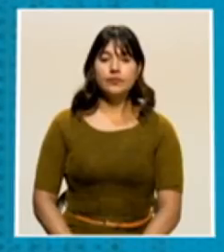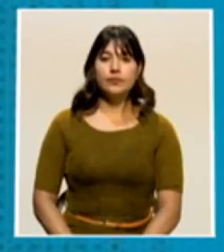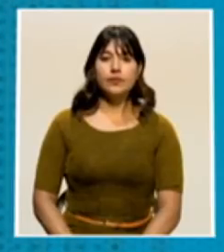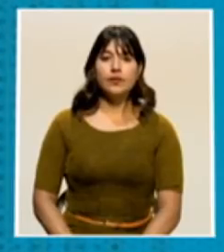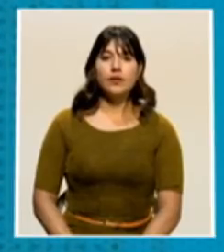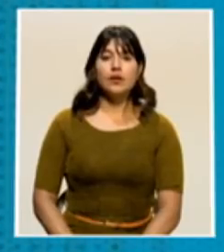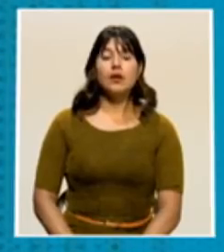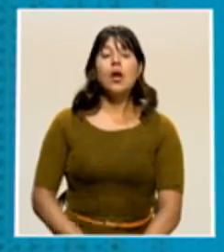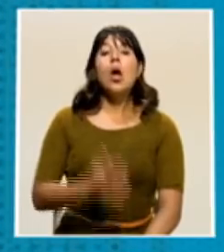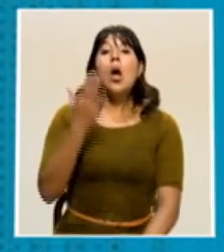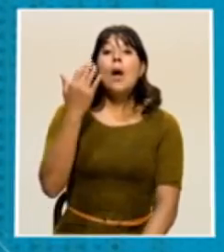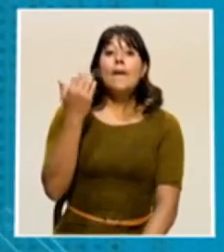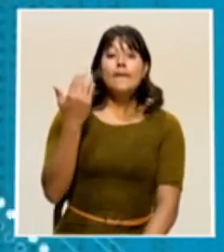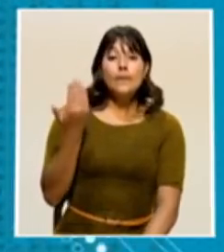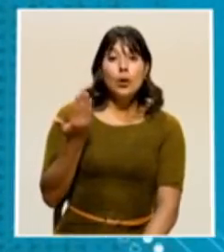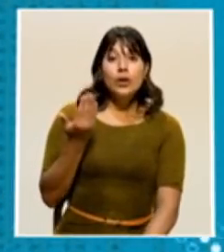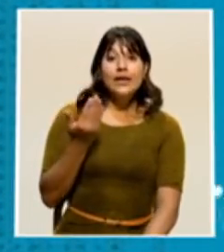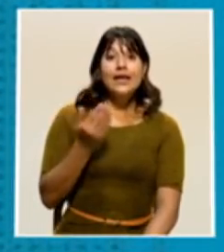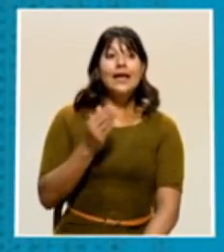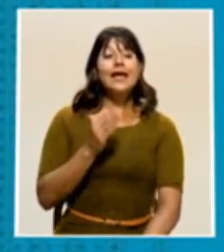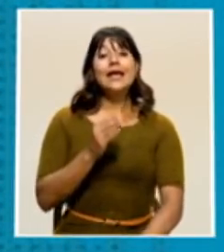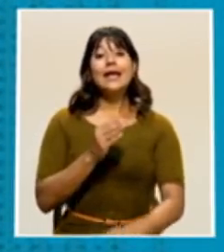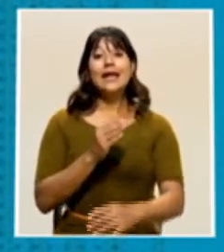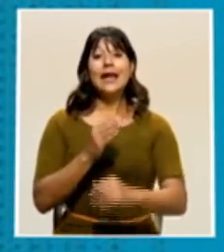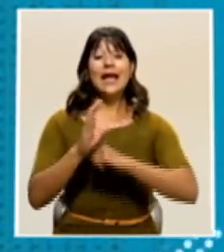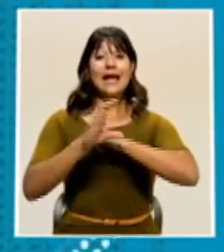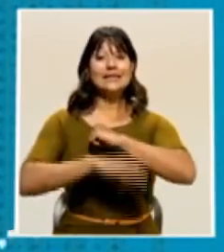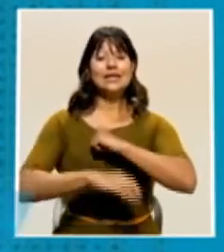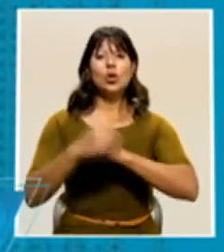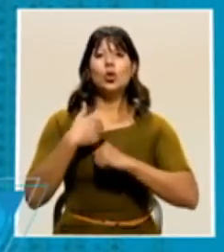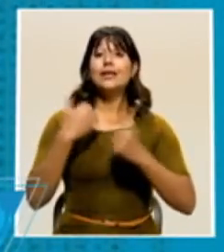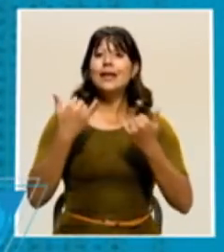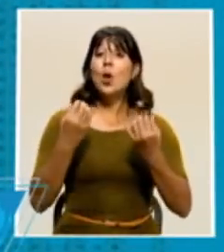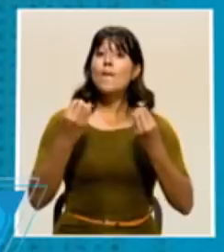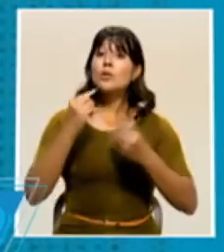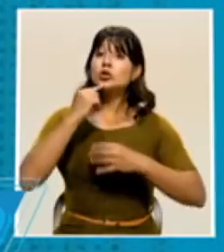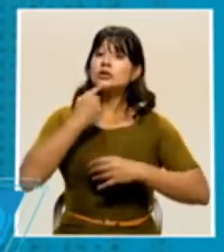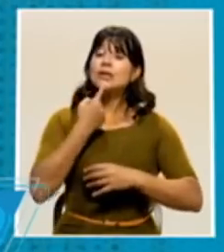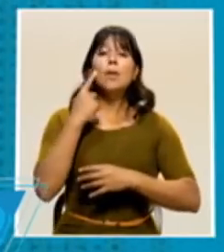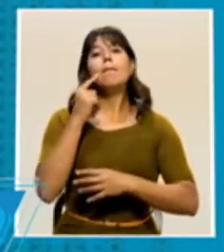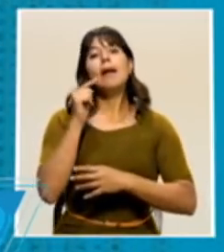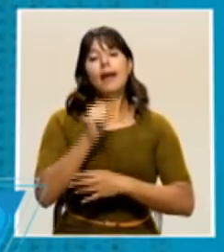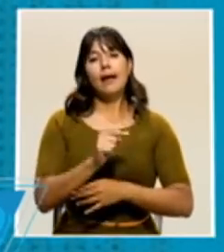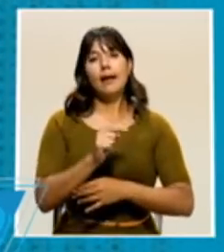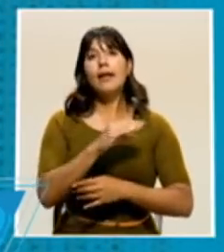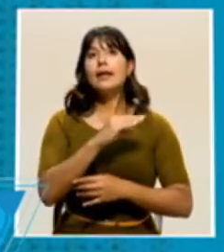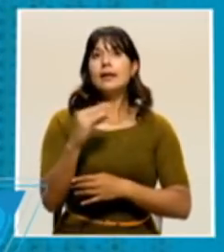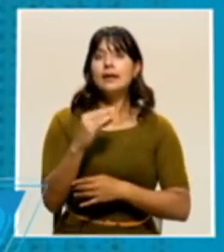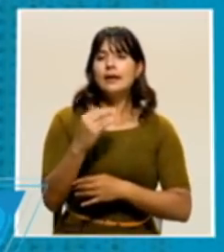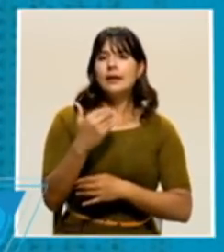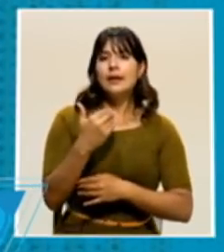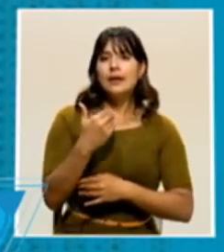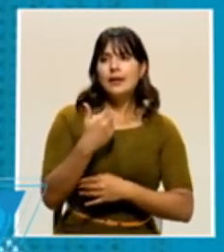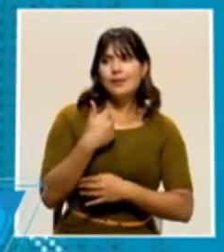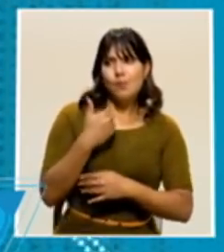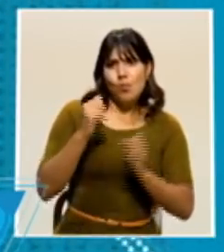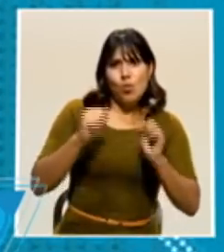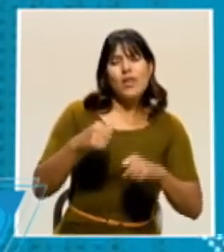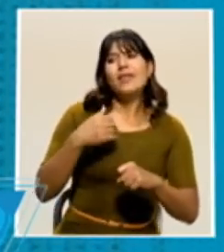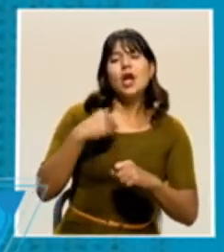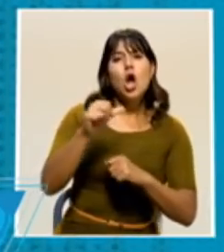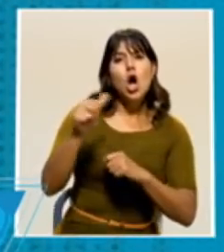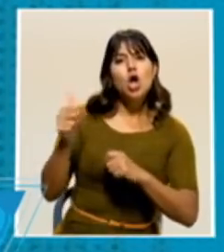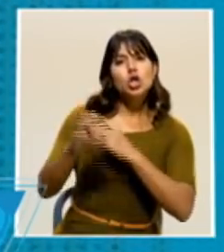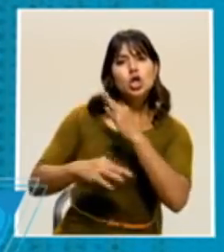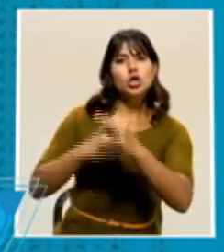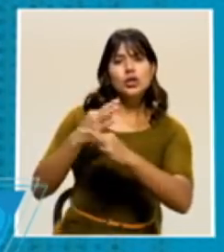Porque dicha medida de prisión preventiva es sumamente grave para él y existen medidas muy diferentes a